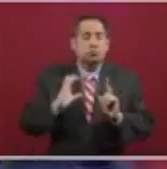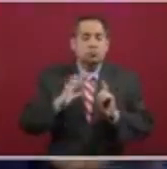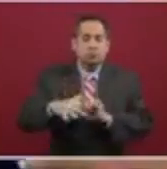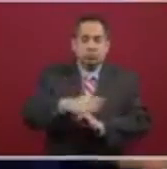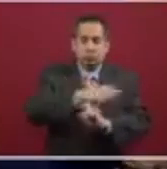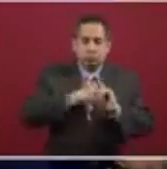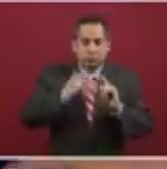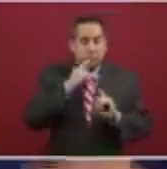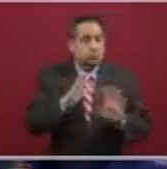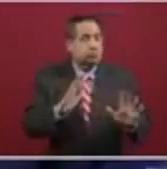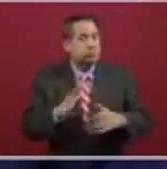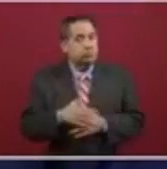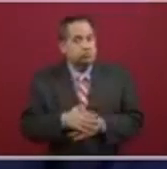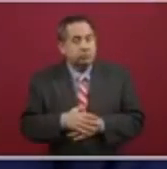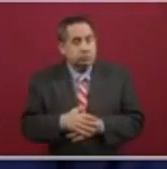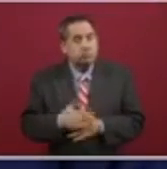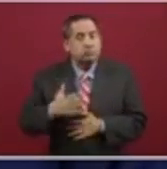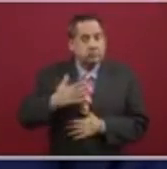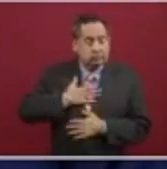Nuestra generación